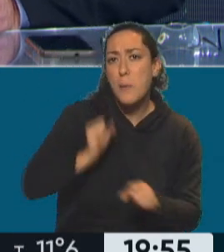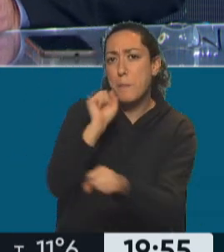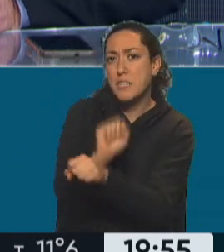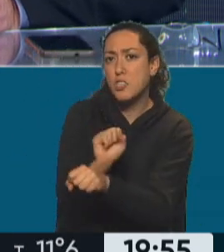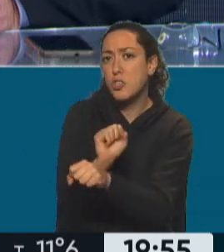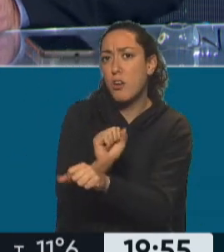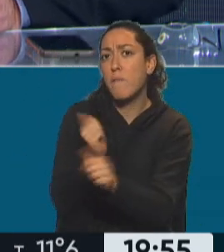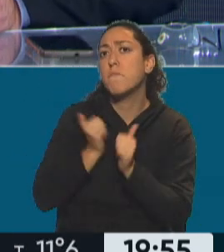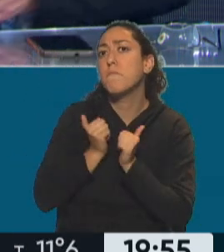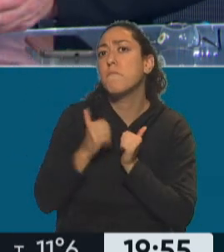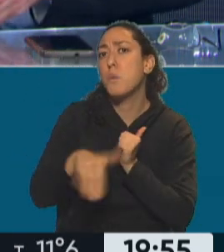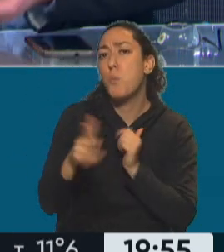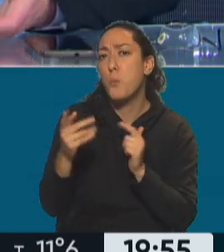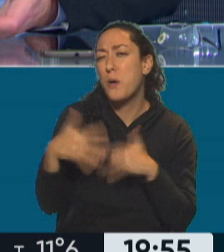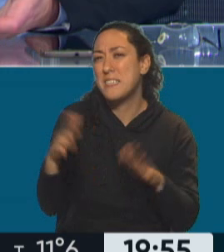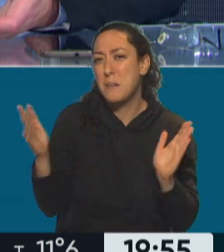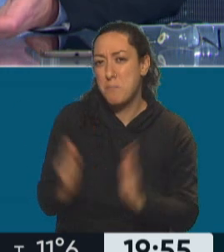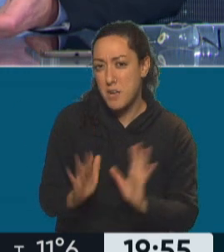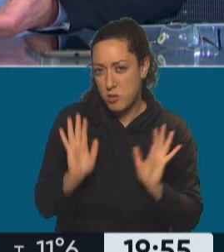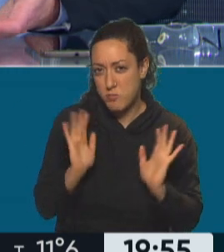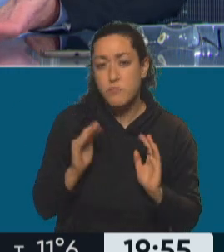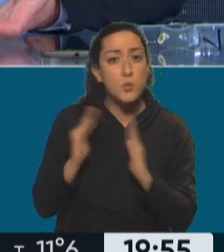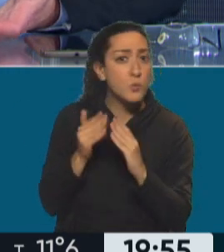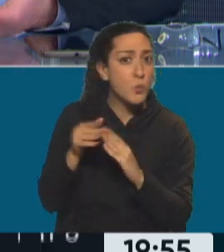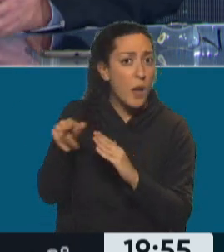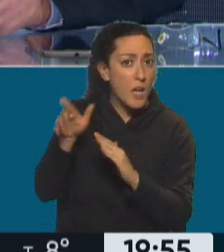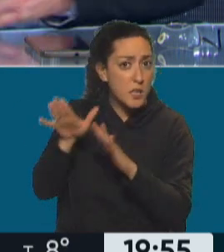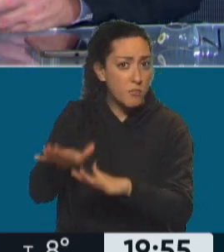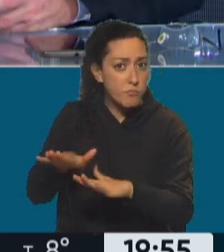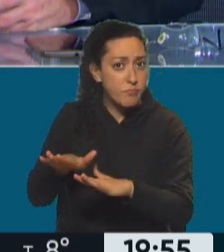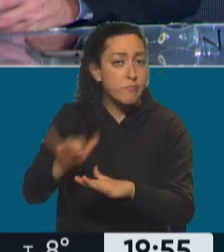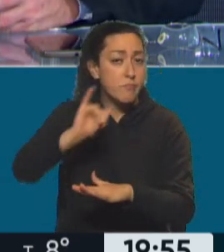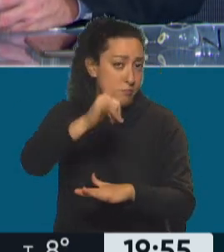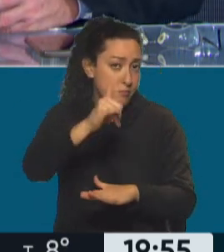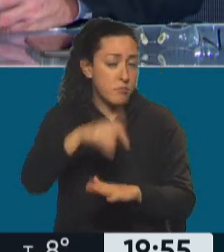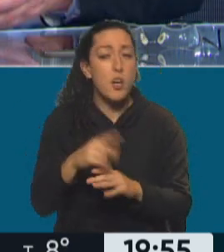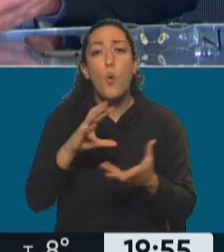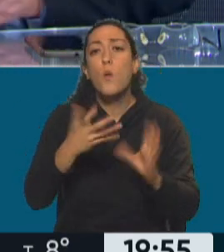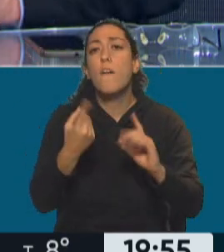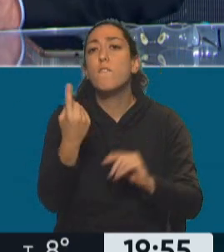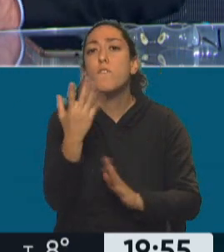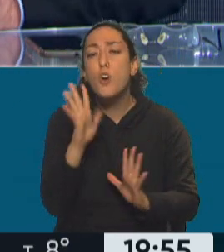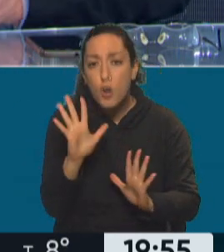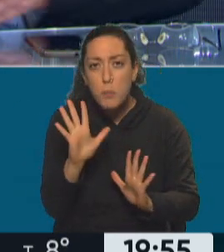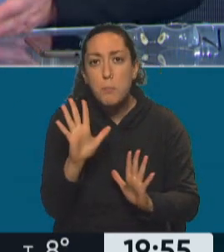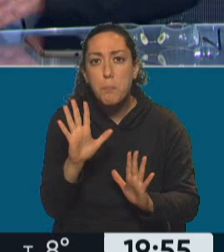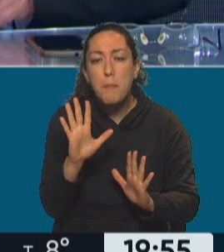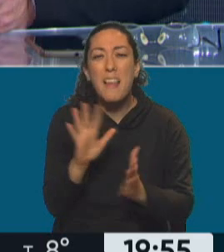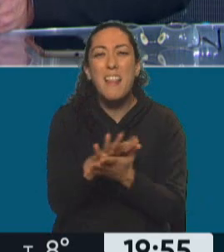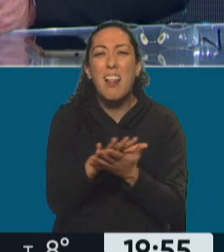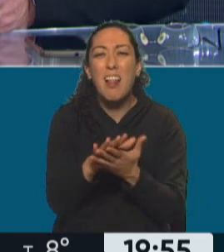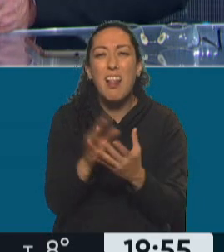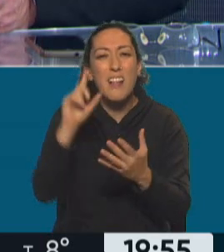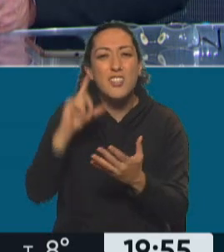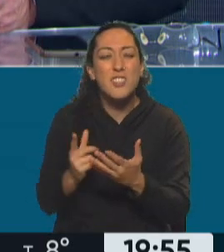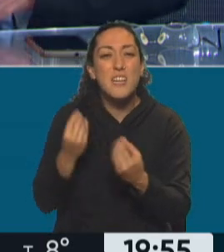no está confirmado, pueden ser menos todavía. ¿Y está en la casa? Sí, claro. Uno de los mecanismos para que sea absuelto era que lo